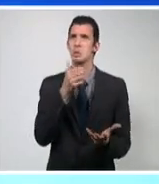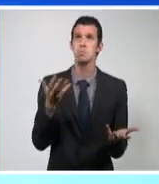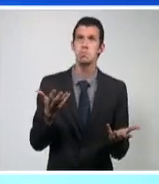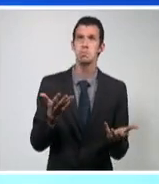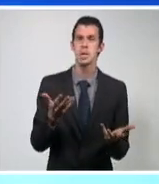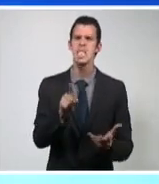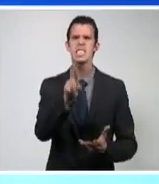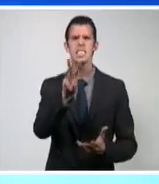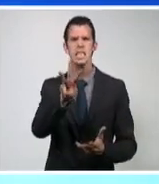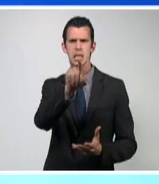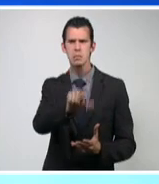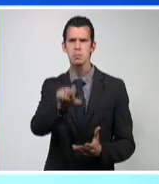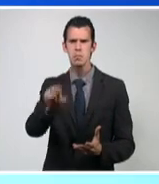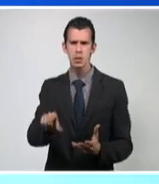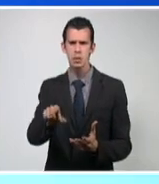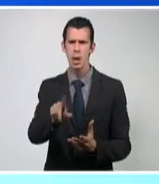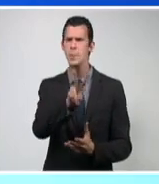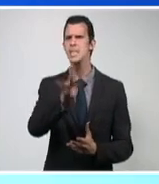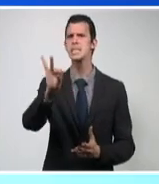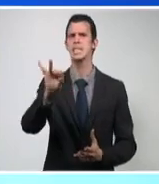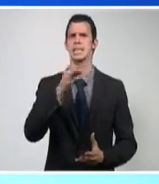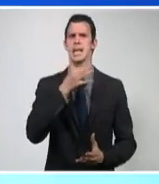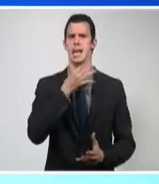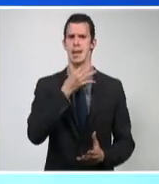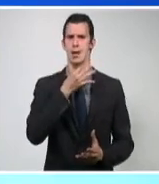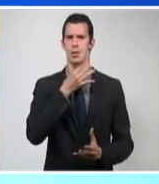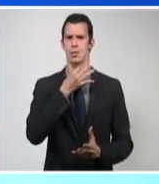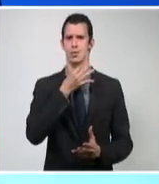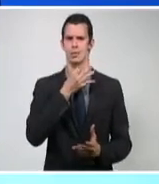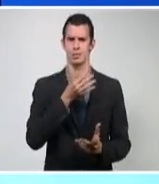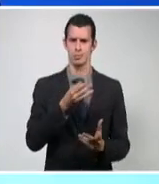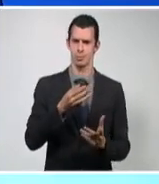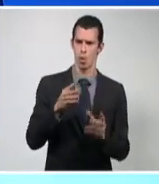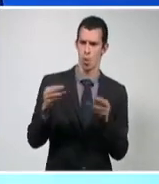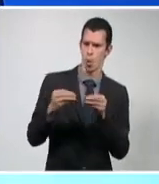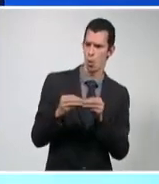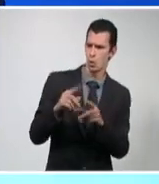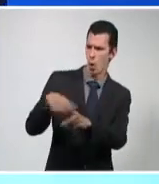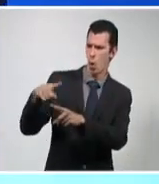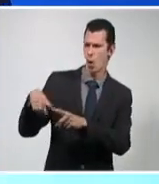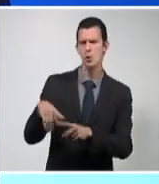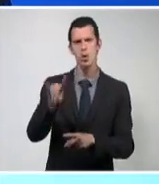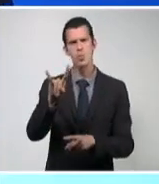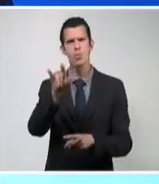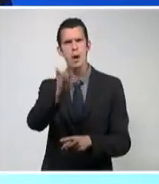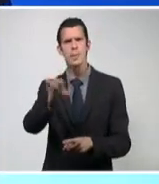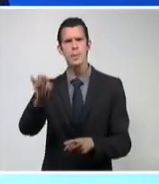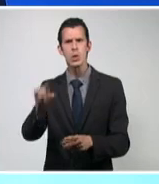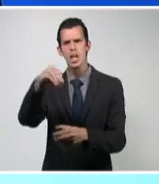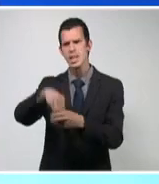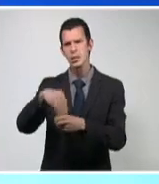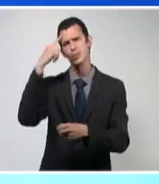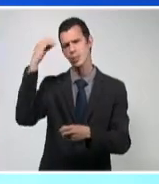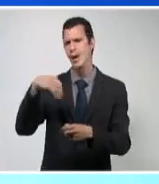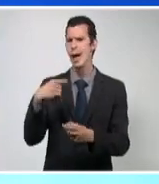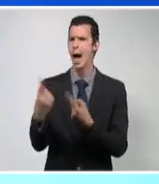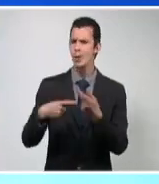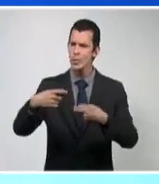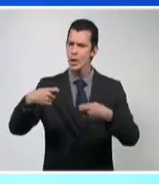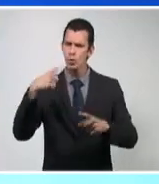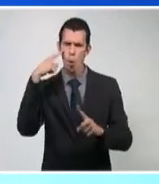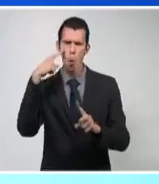13, confluyeran ese día 27 de enero 9 representantes de estos negocios dedicados a subvertir?